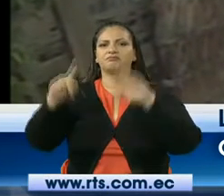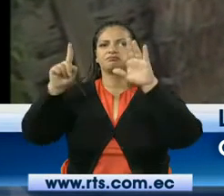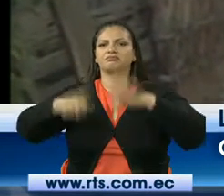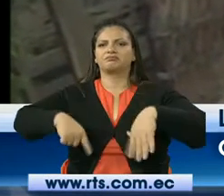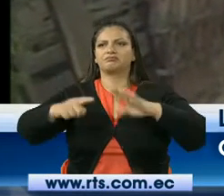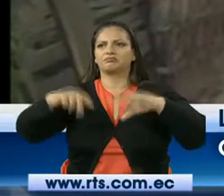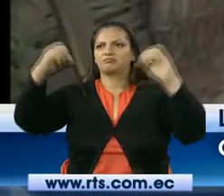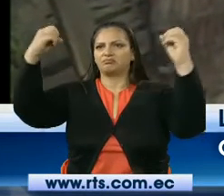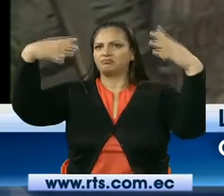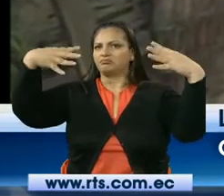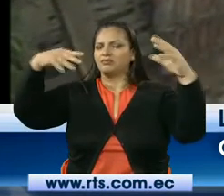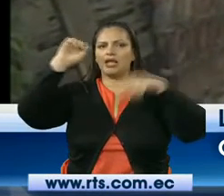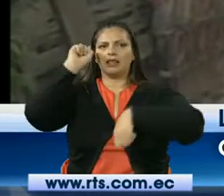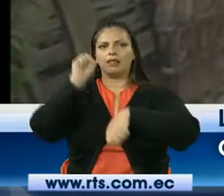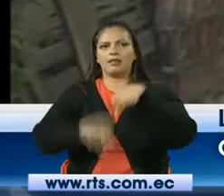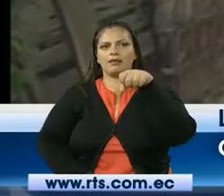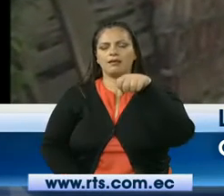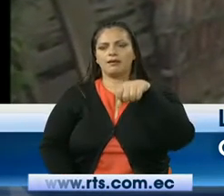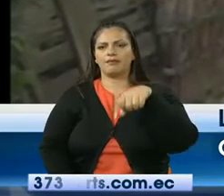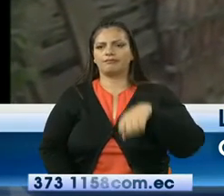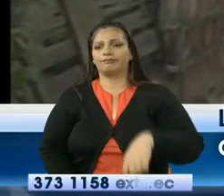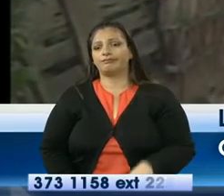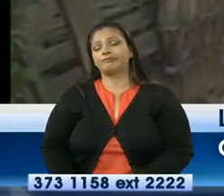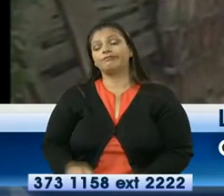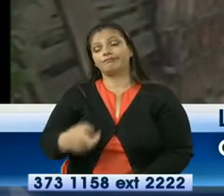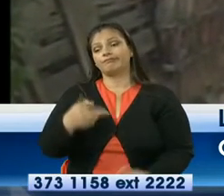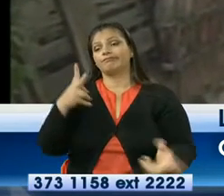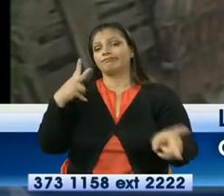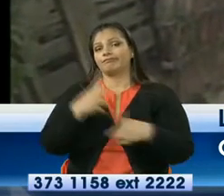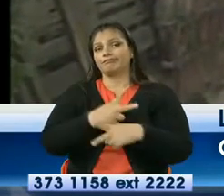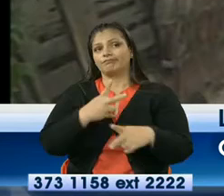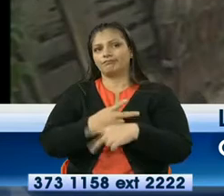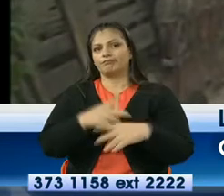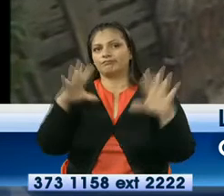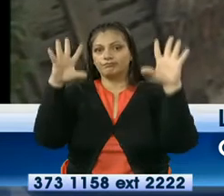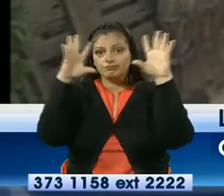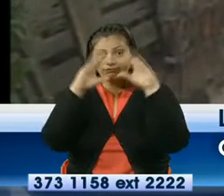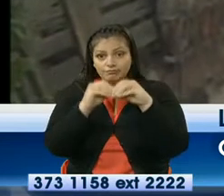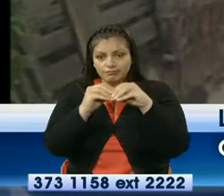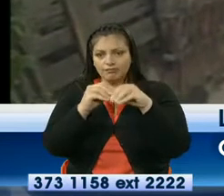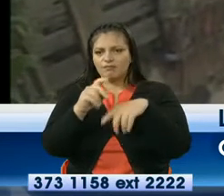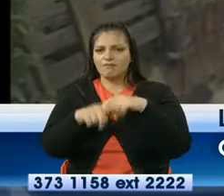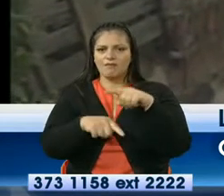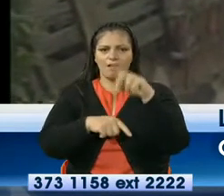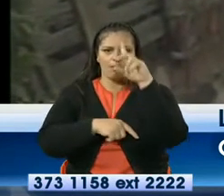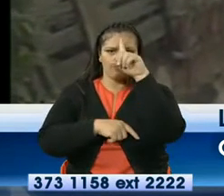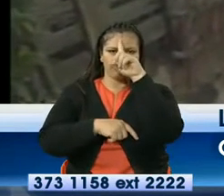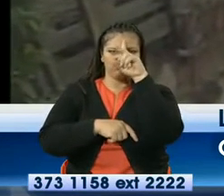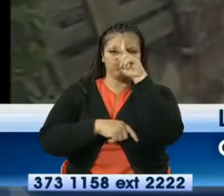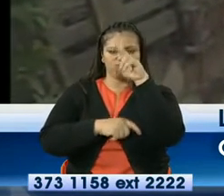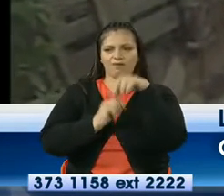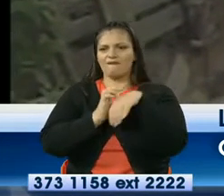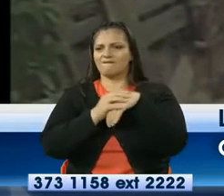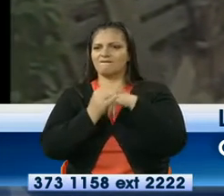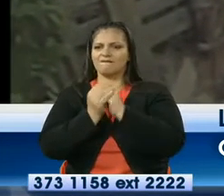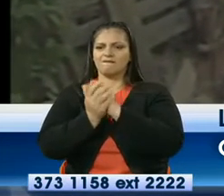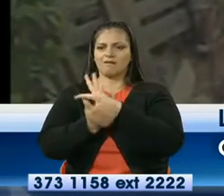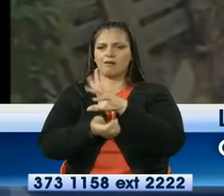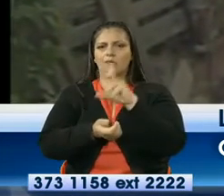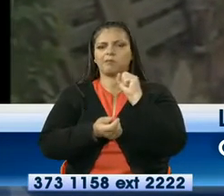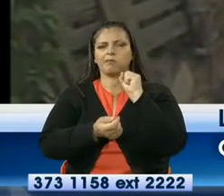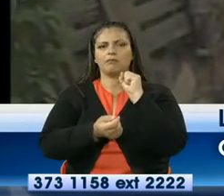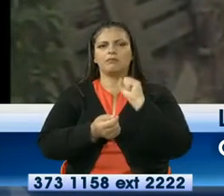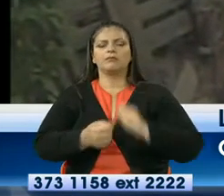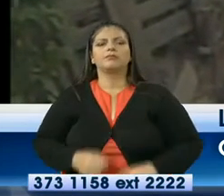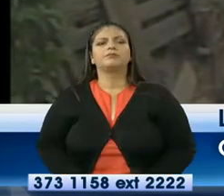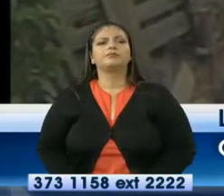sin iluminación, definitivamente un caos que es aprovechado también por los delincuentes. Compañeros en estudios, esta es la información que se genera